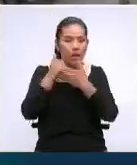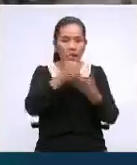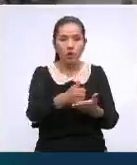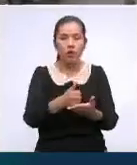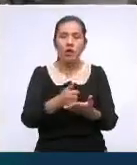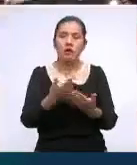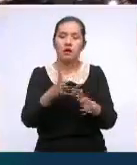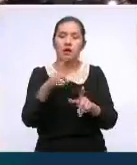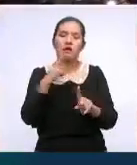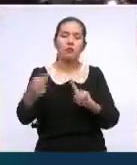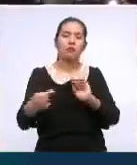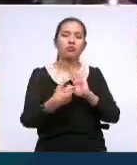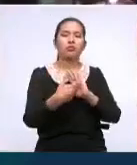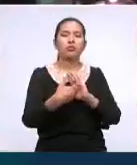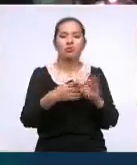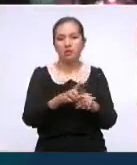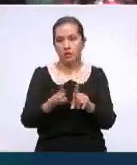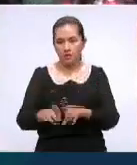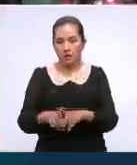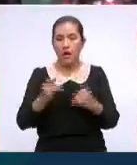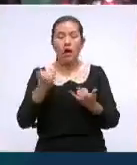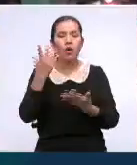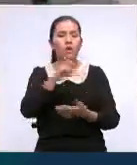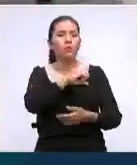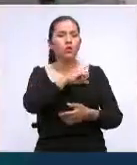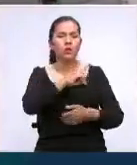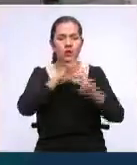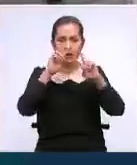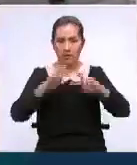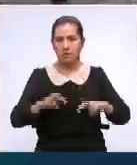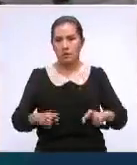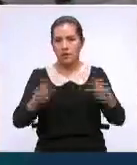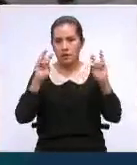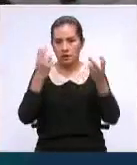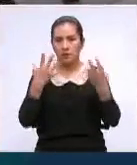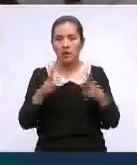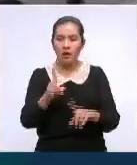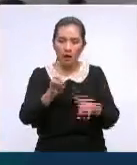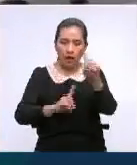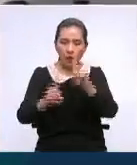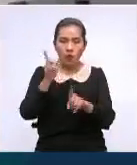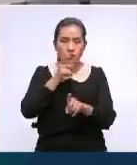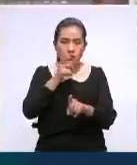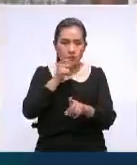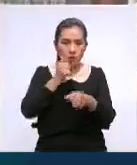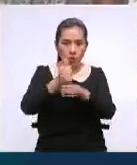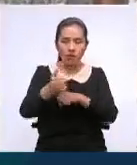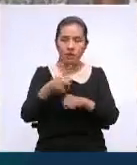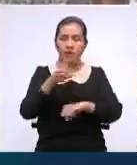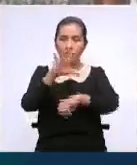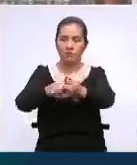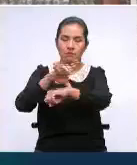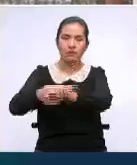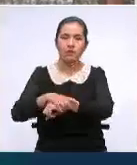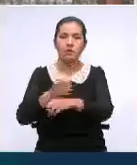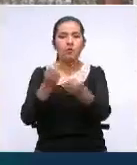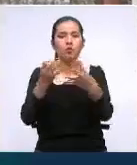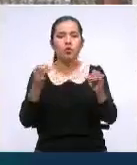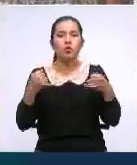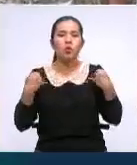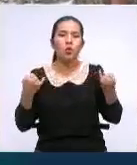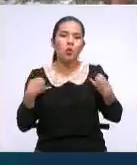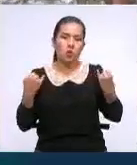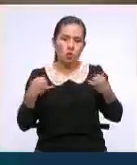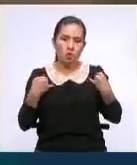estaba siendo atacado. Por su parte, la policía investiga este caso y detuvo a los posibles autores, que en su mayoría son menores de edad,